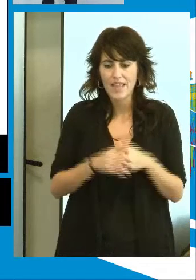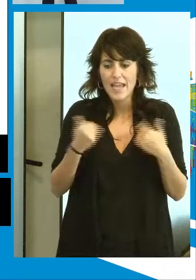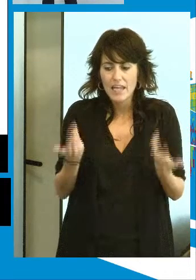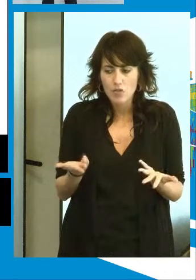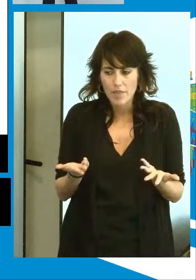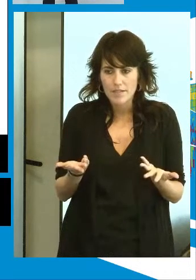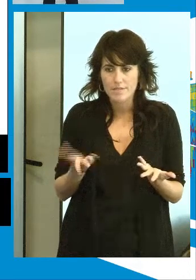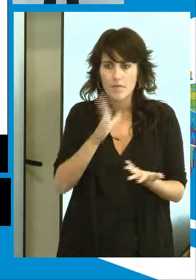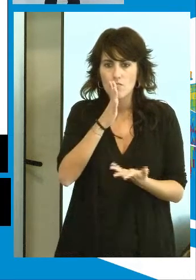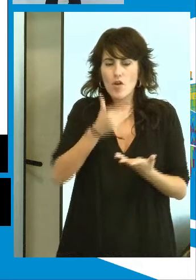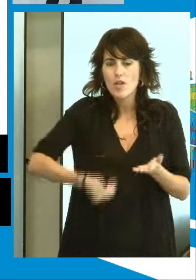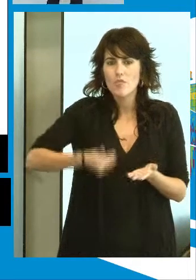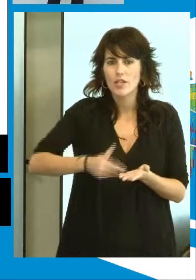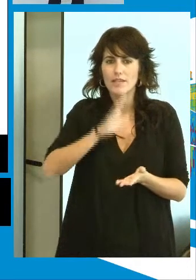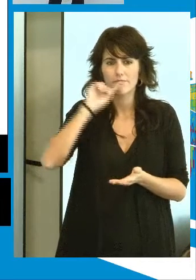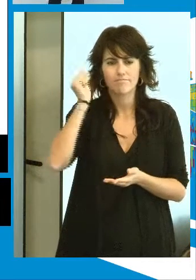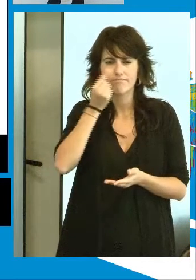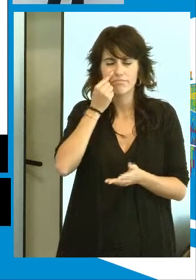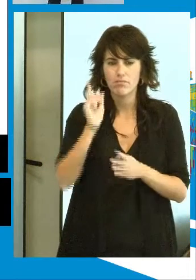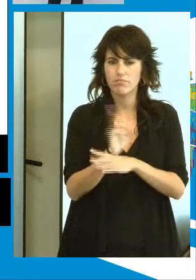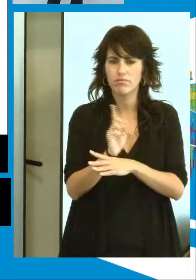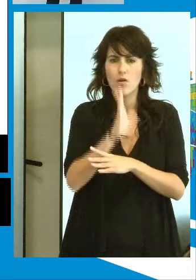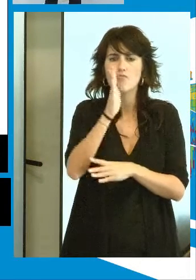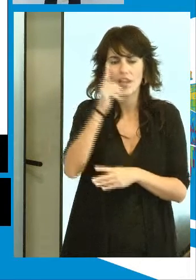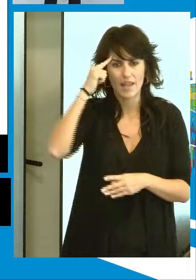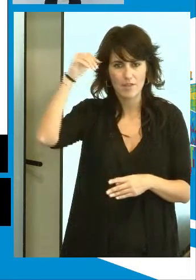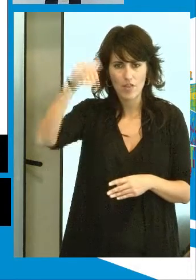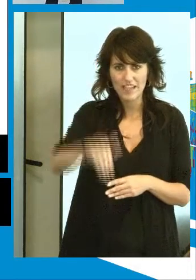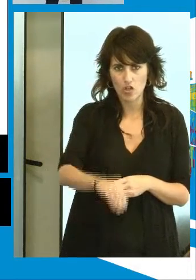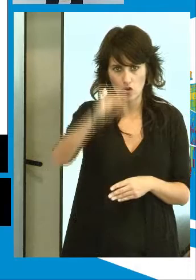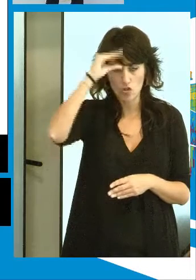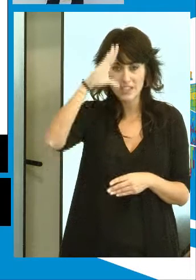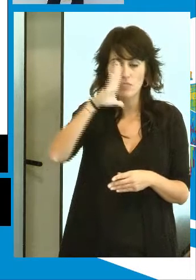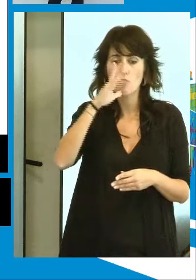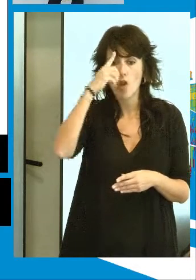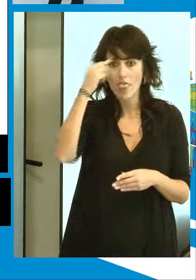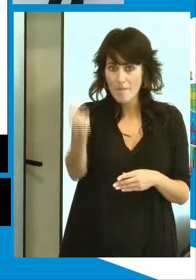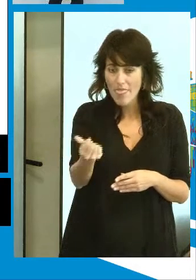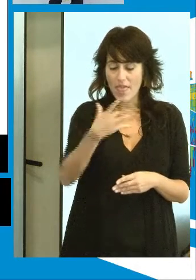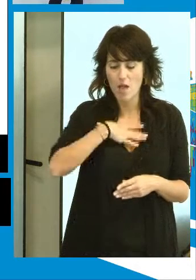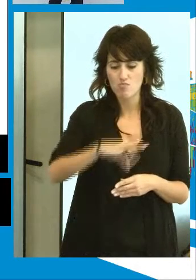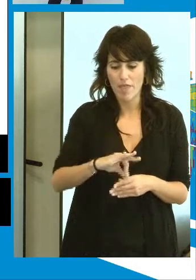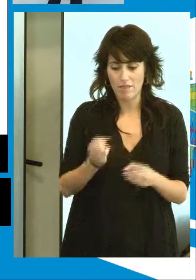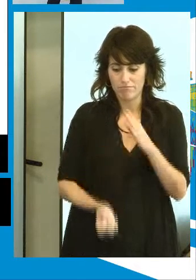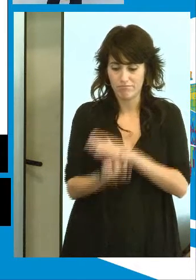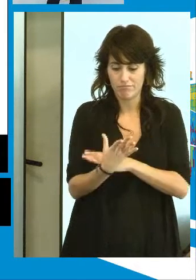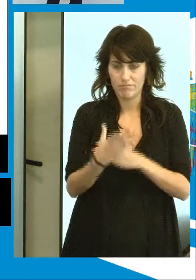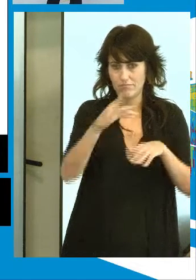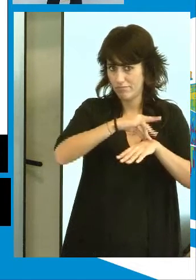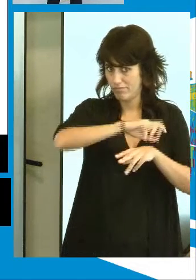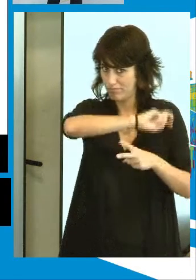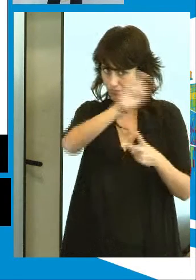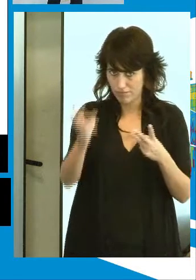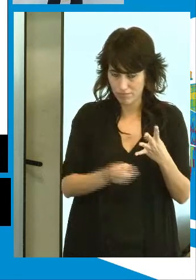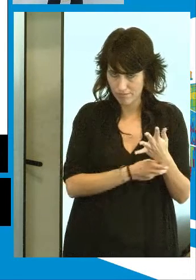Entonces, ¿por qué es importante la detección precoz del deterioro cognitivo? Porque la demencia puede aparecer a raíz de varias patologías,